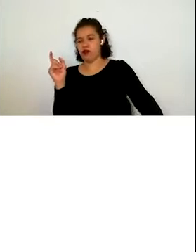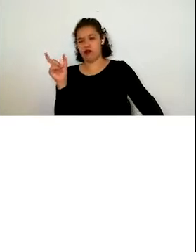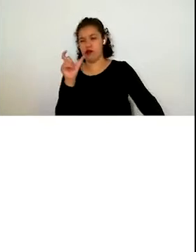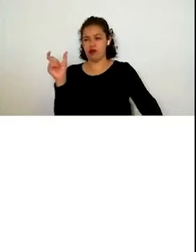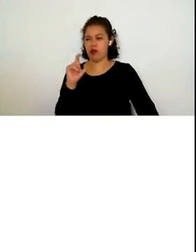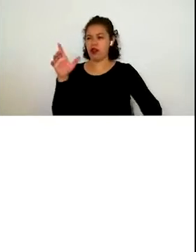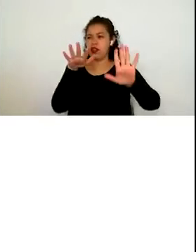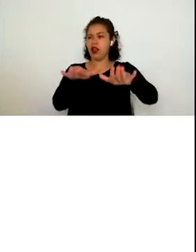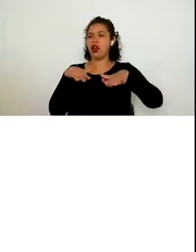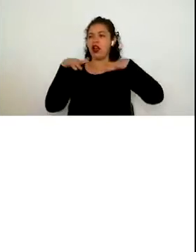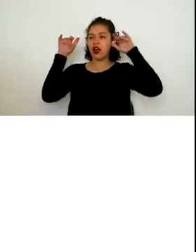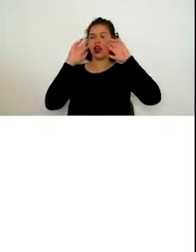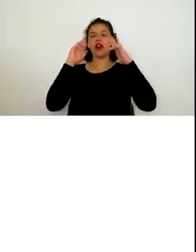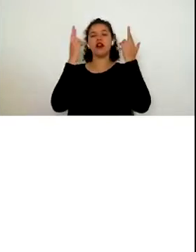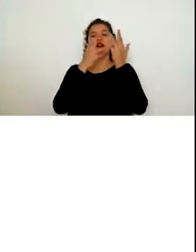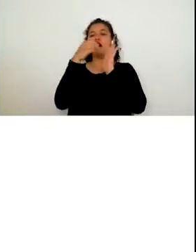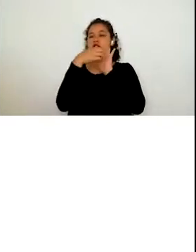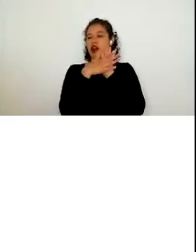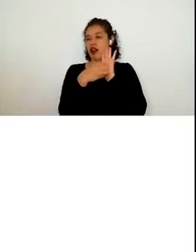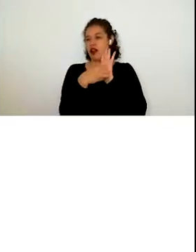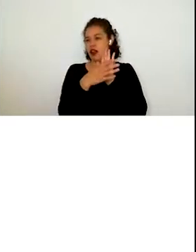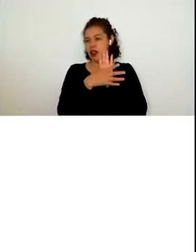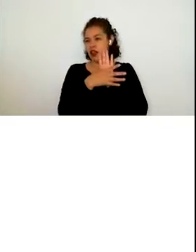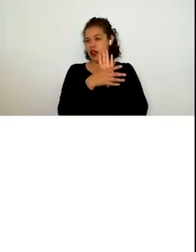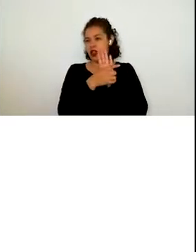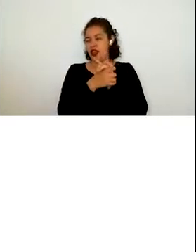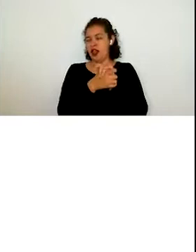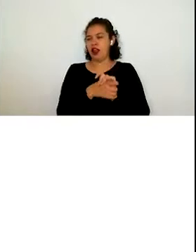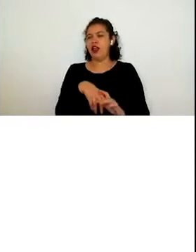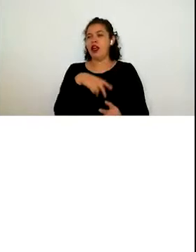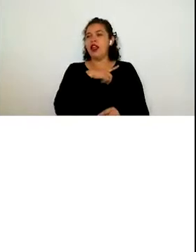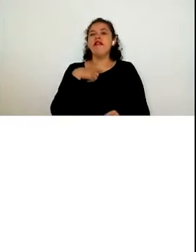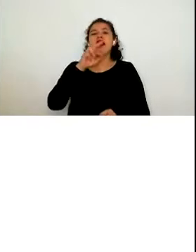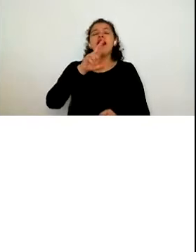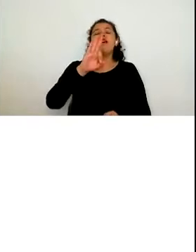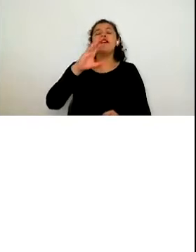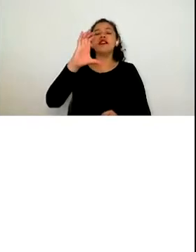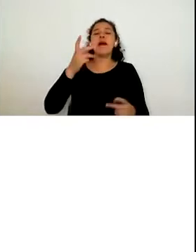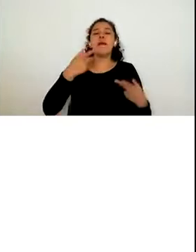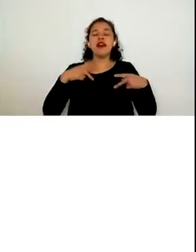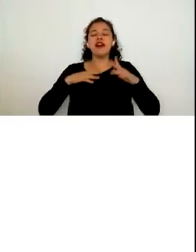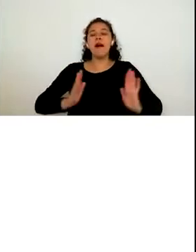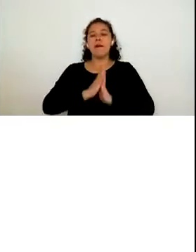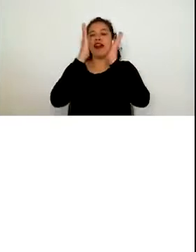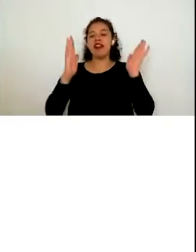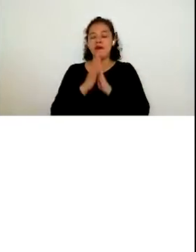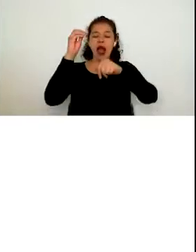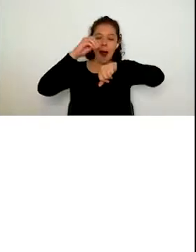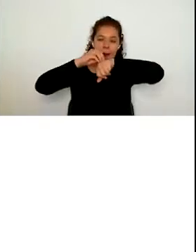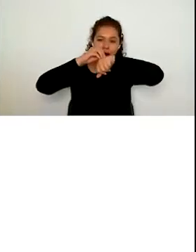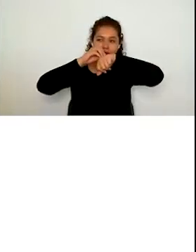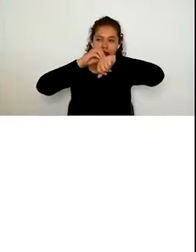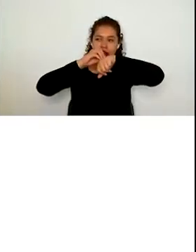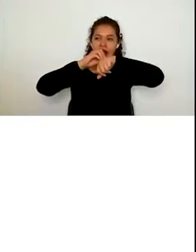sesión de patronato, tienen que señalar el RFC de las personas que están participando, porque es un requisito